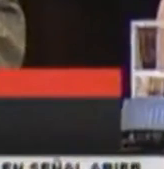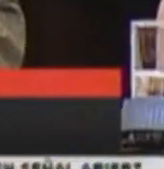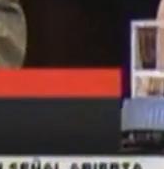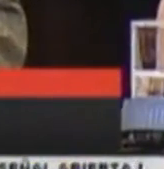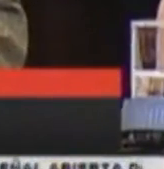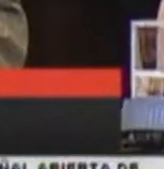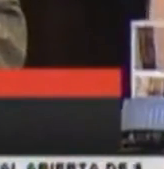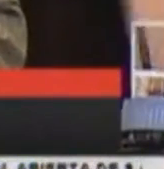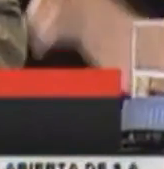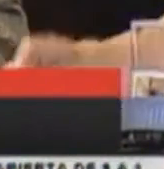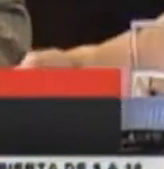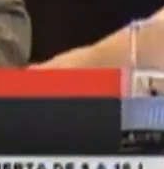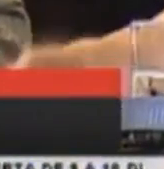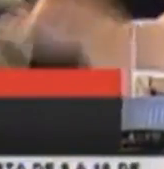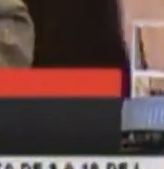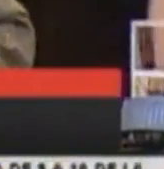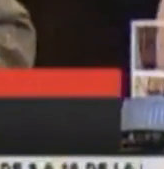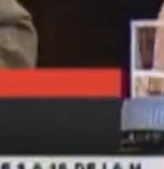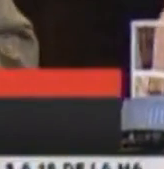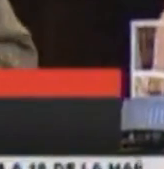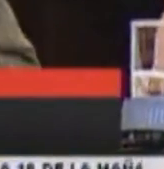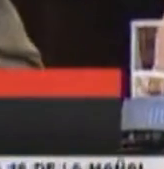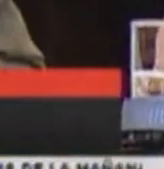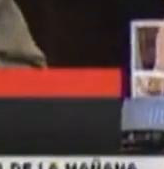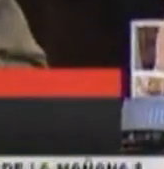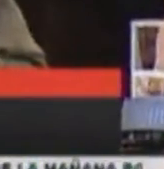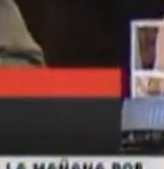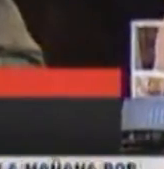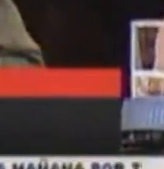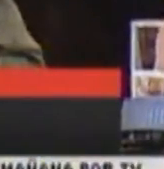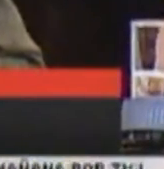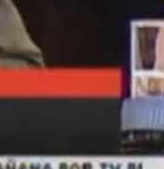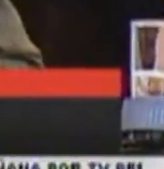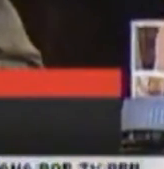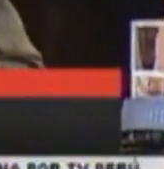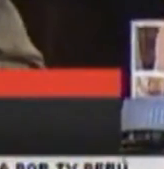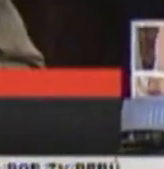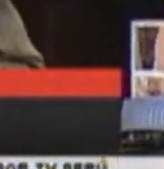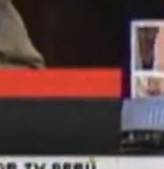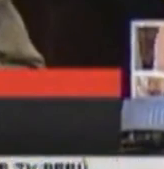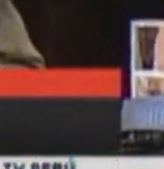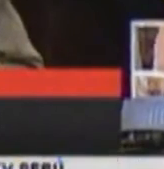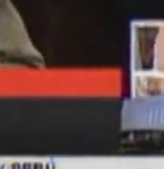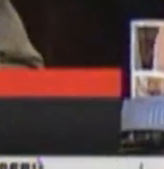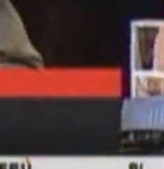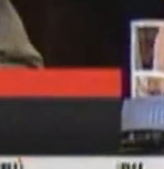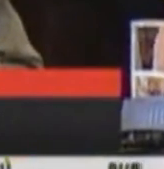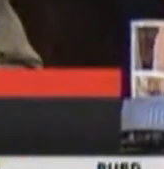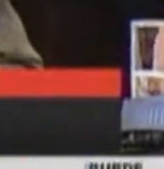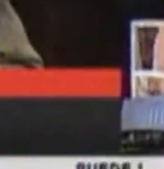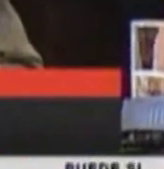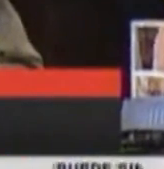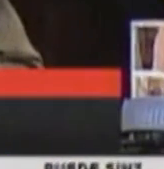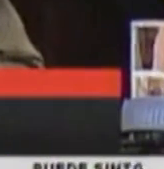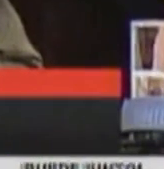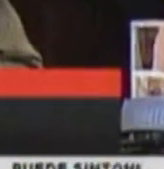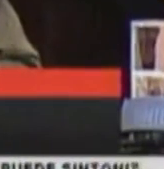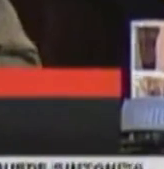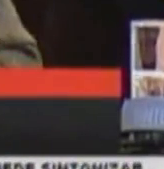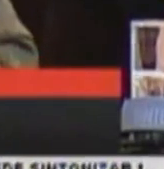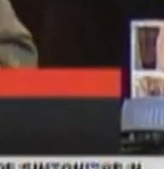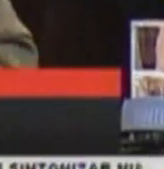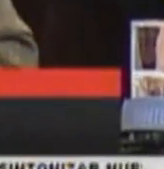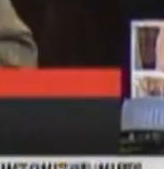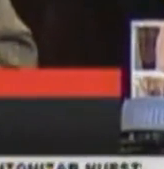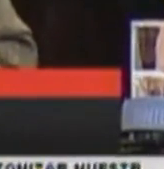inversión. Ese lo estamos tomando en cuenta y lo estamos poniendo como parte del modelo. Entonces, yo insistiría, es una mezcla de entonces nuestros